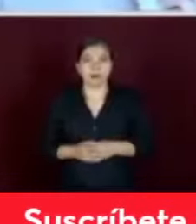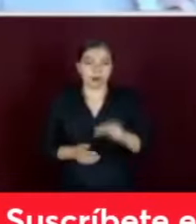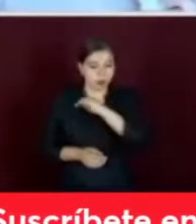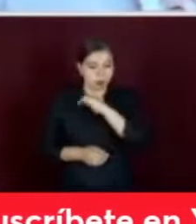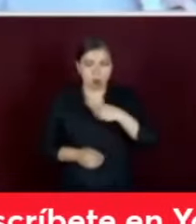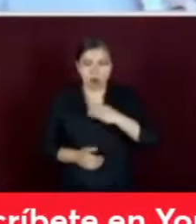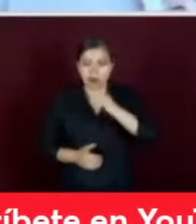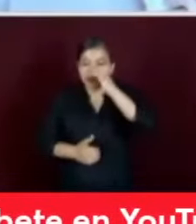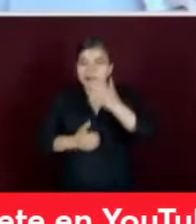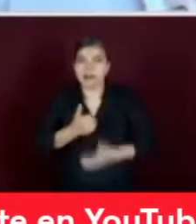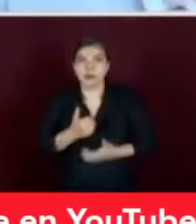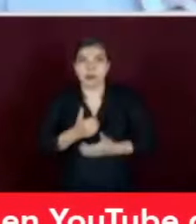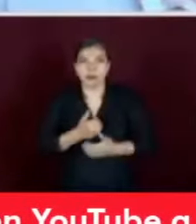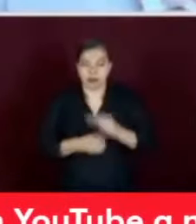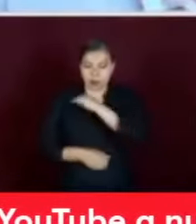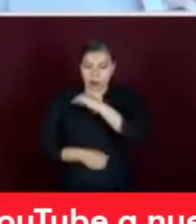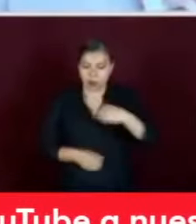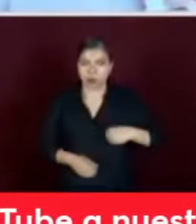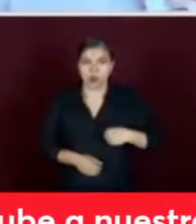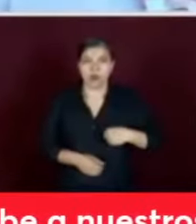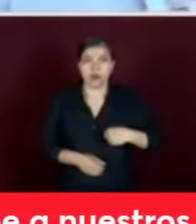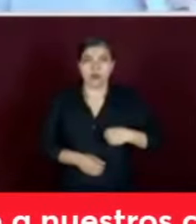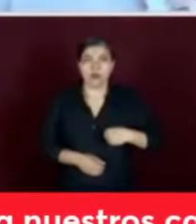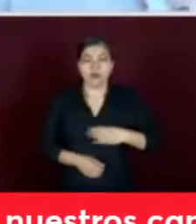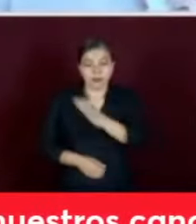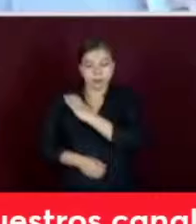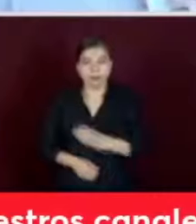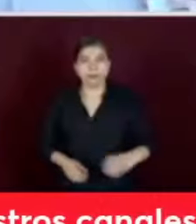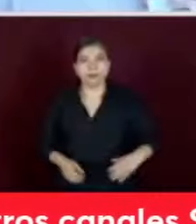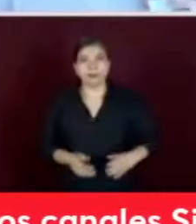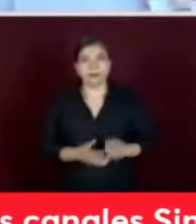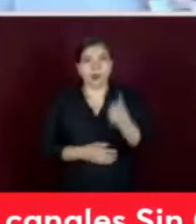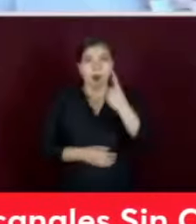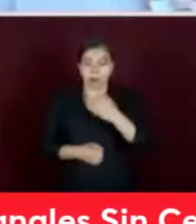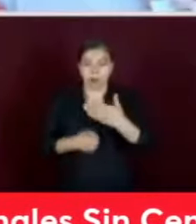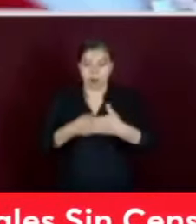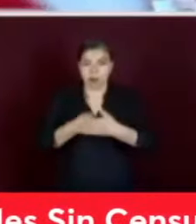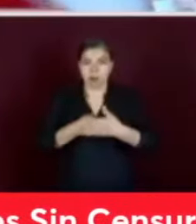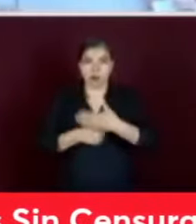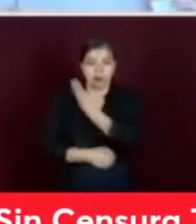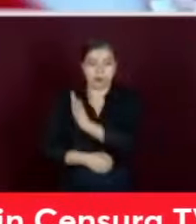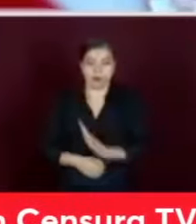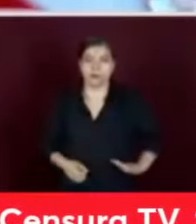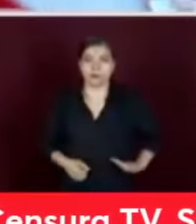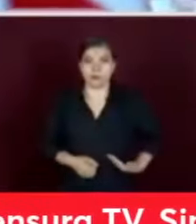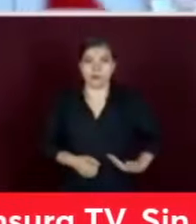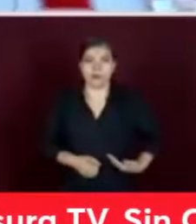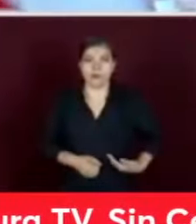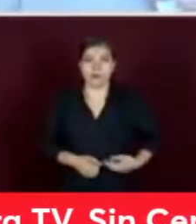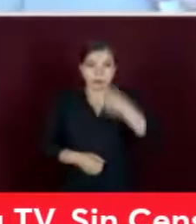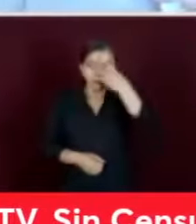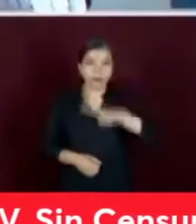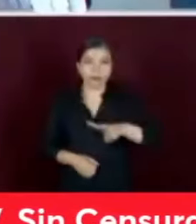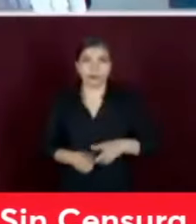cerramos nuestra campaña por la presidencia de México.